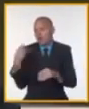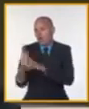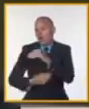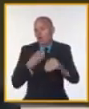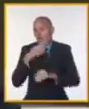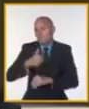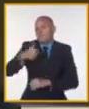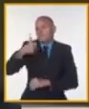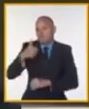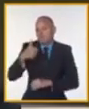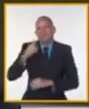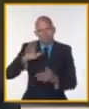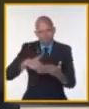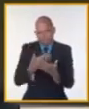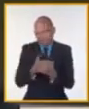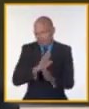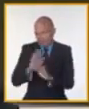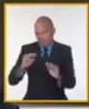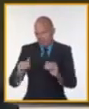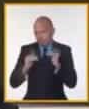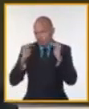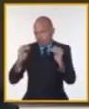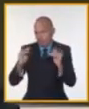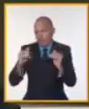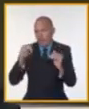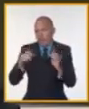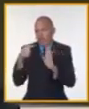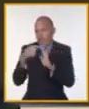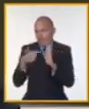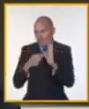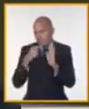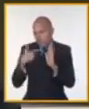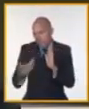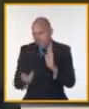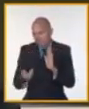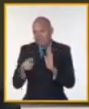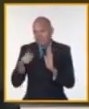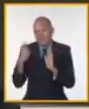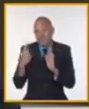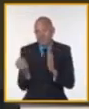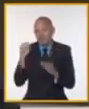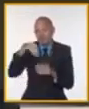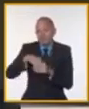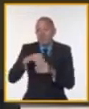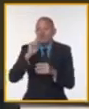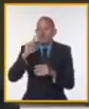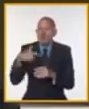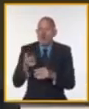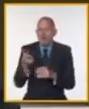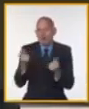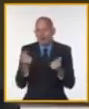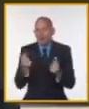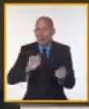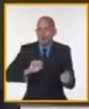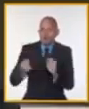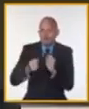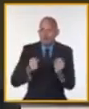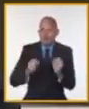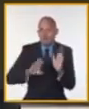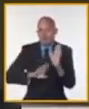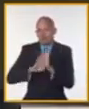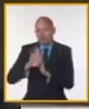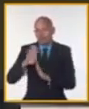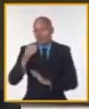manera adecuada aquellos elementos que se tienen que generar como parte del programa de estabilización macroeconómica, pero lo ha visto a la